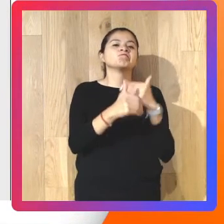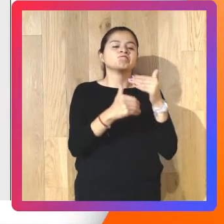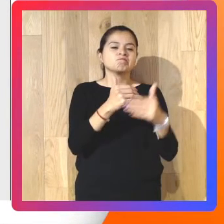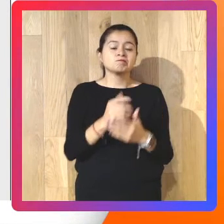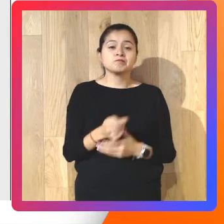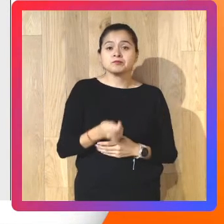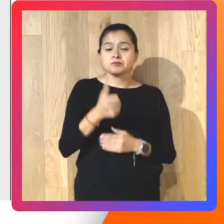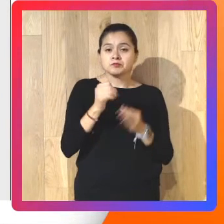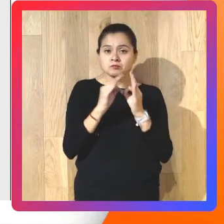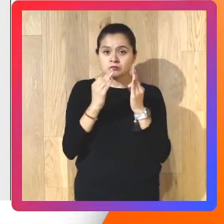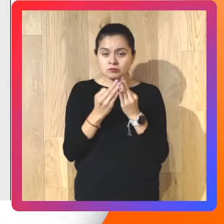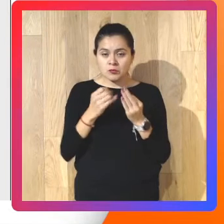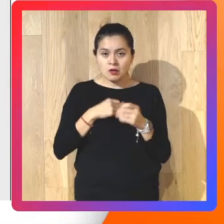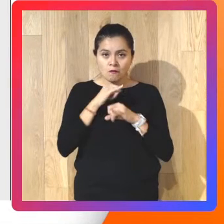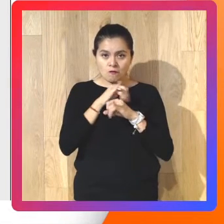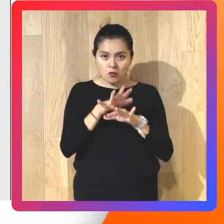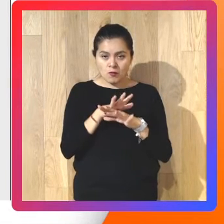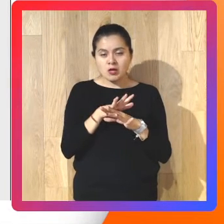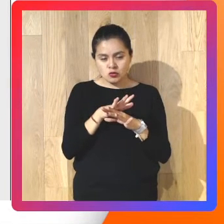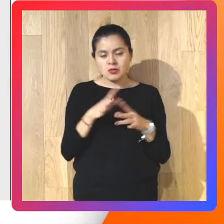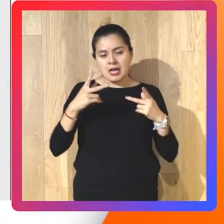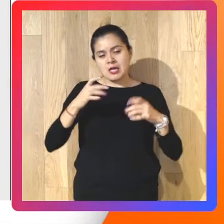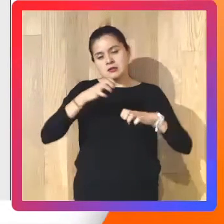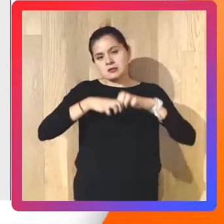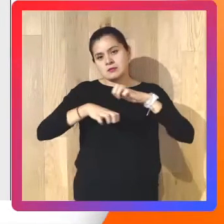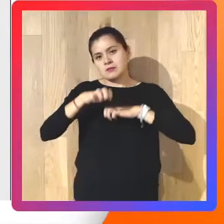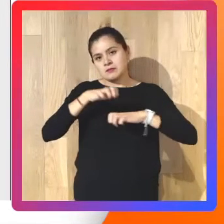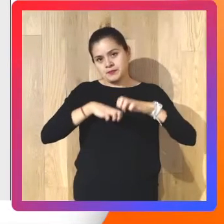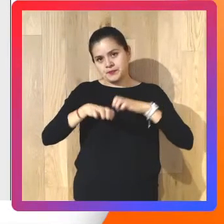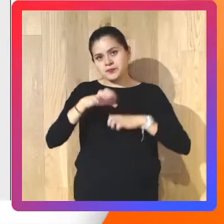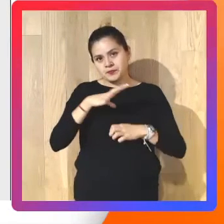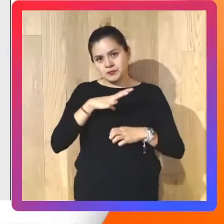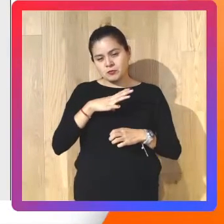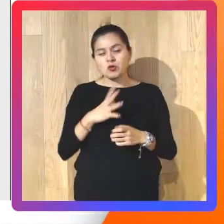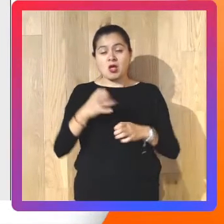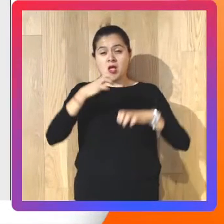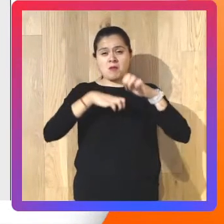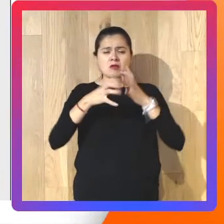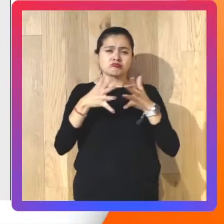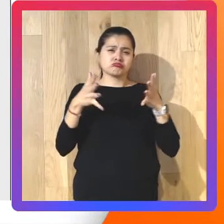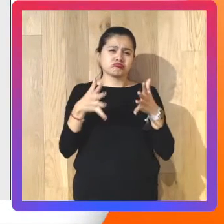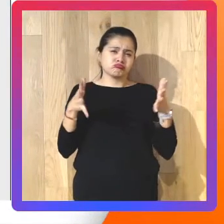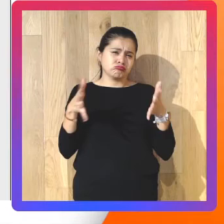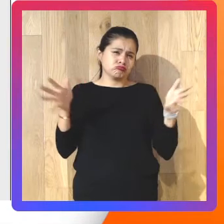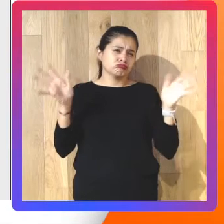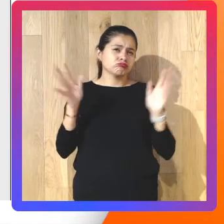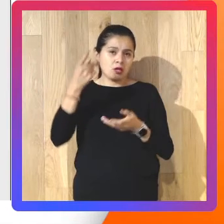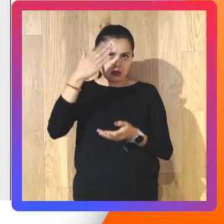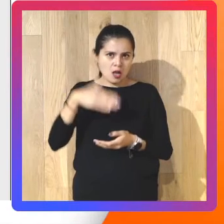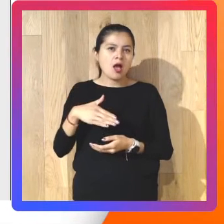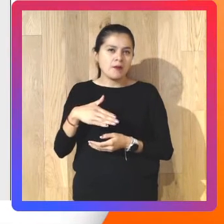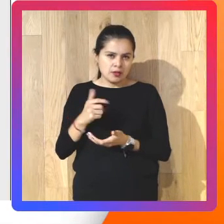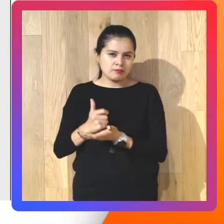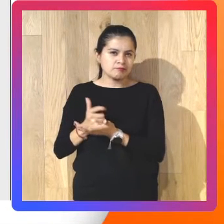dar información a las empresas, sobre todo a veces las empresas grandes o muy grandes no tienen información de cuáles son los